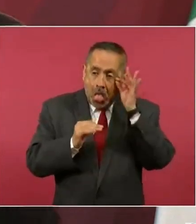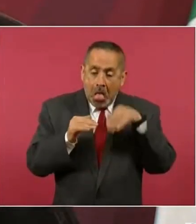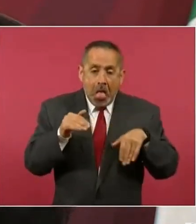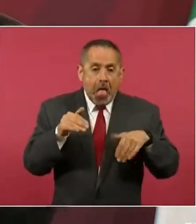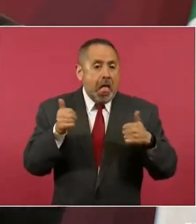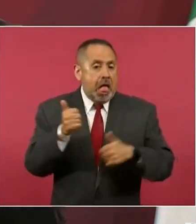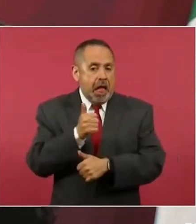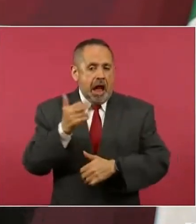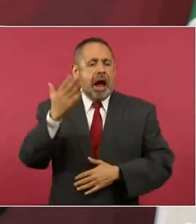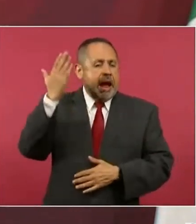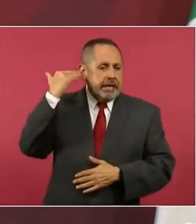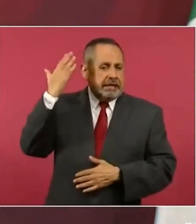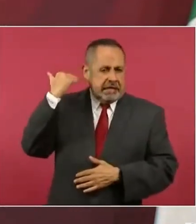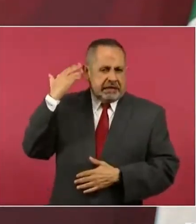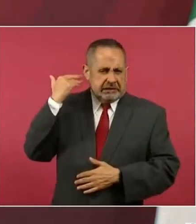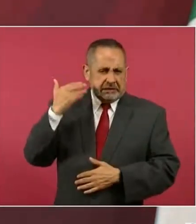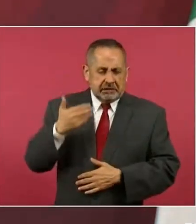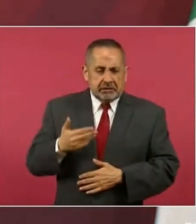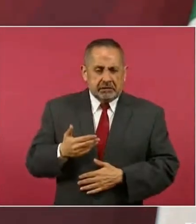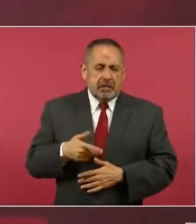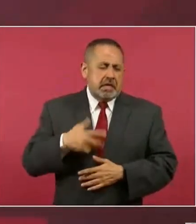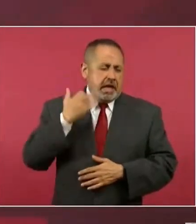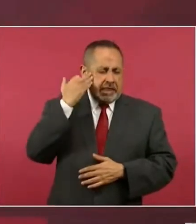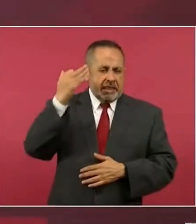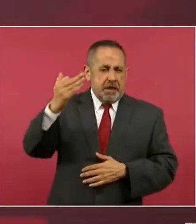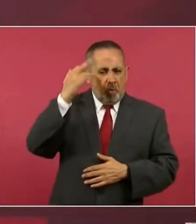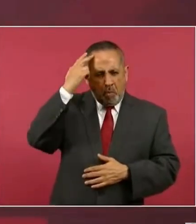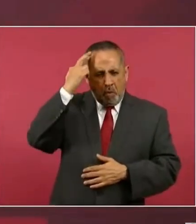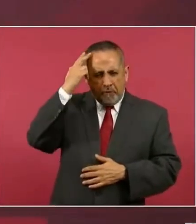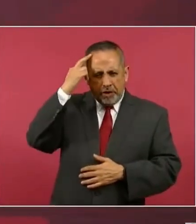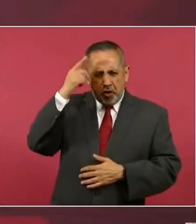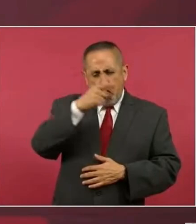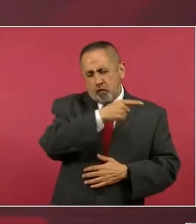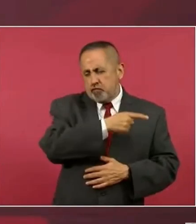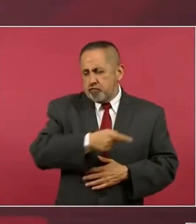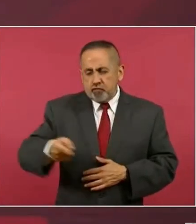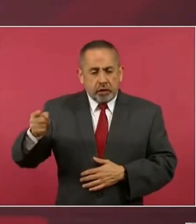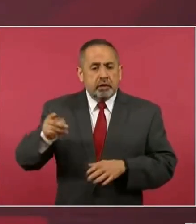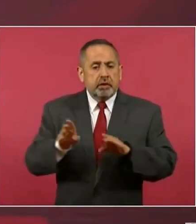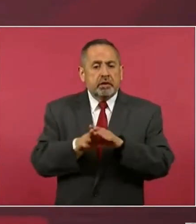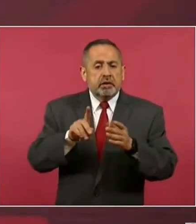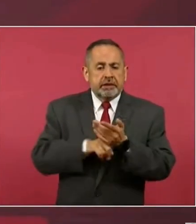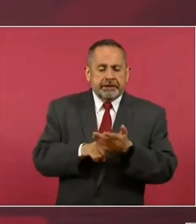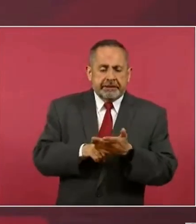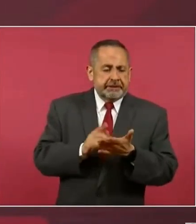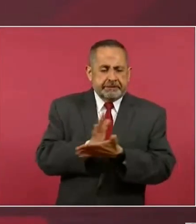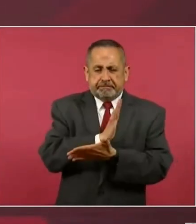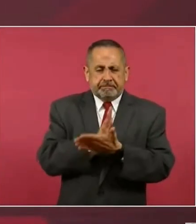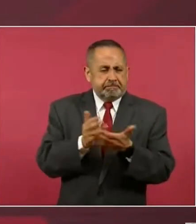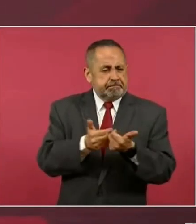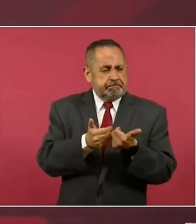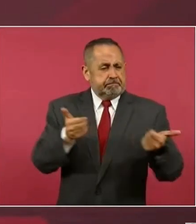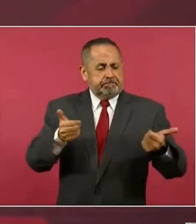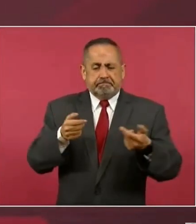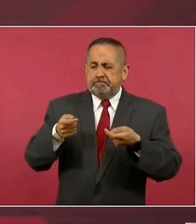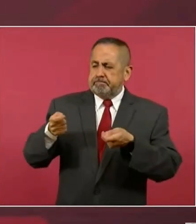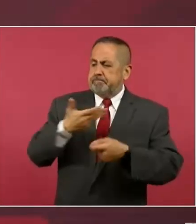Desde luego en la formalidad, desde el porfiriato, se hablaba, ¿no?, de la división, del equilibrio entre los